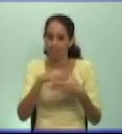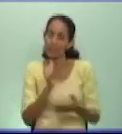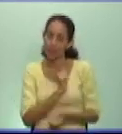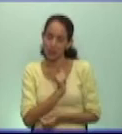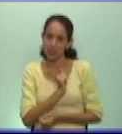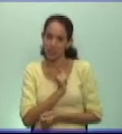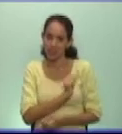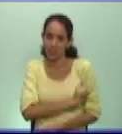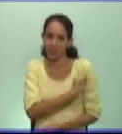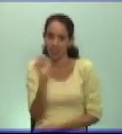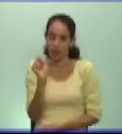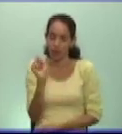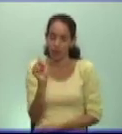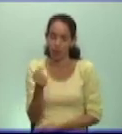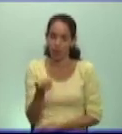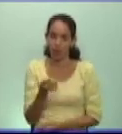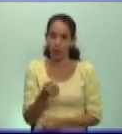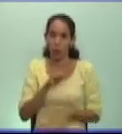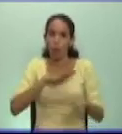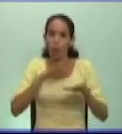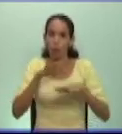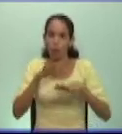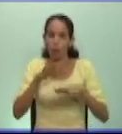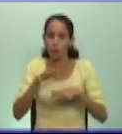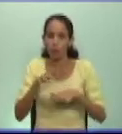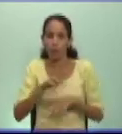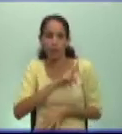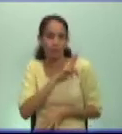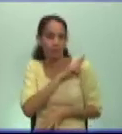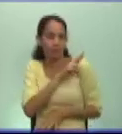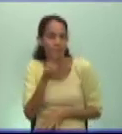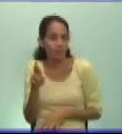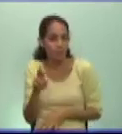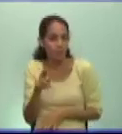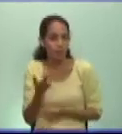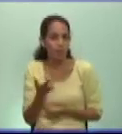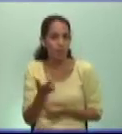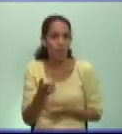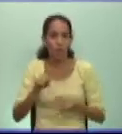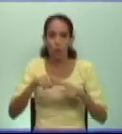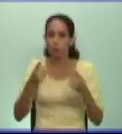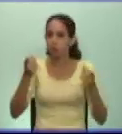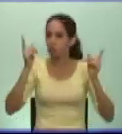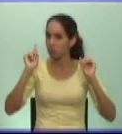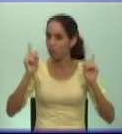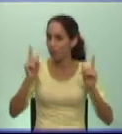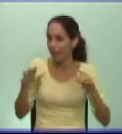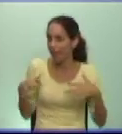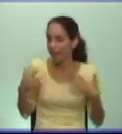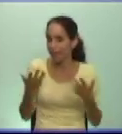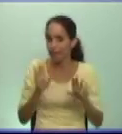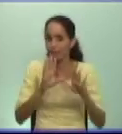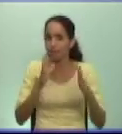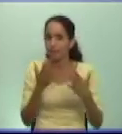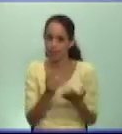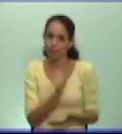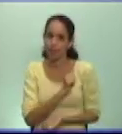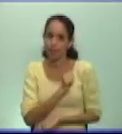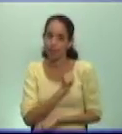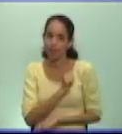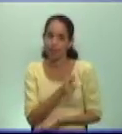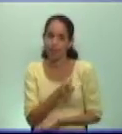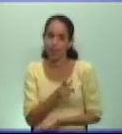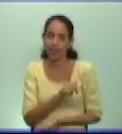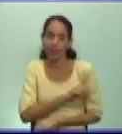los movimientos revolucionarios, por los gobiernos populistas, los gobiernos que representaban toda la nación en este momento, sobre